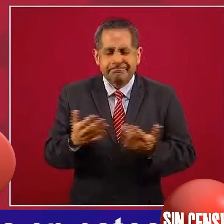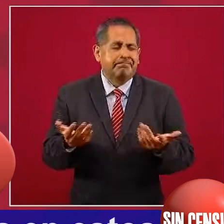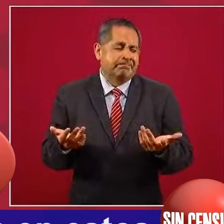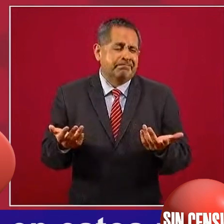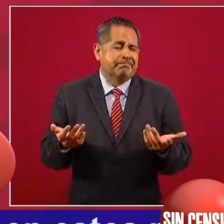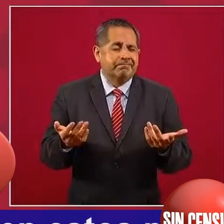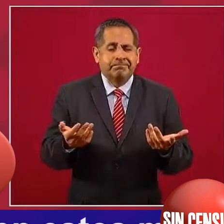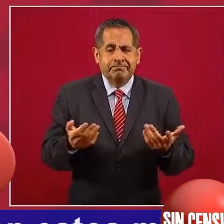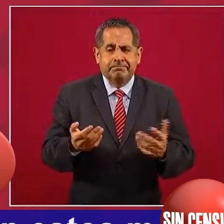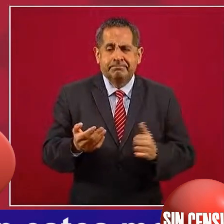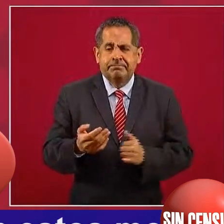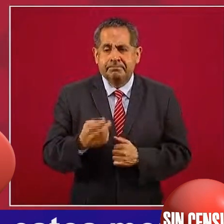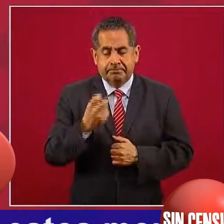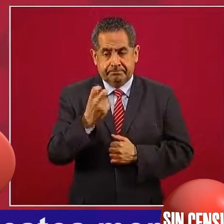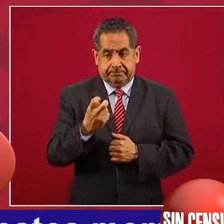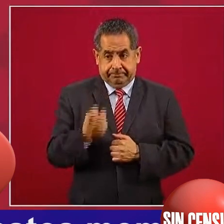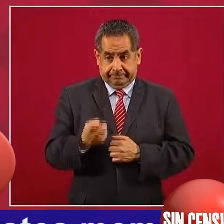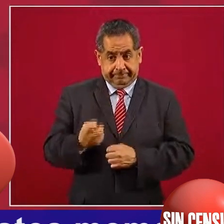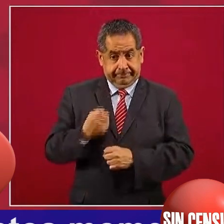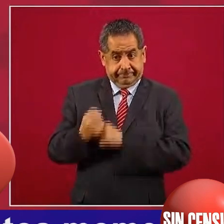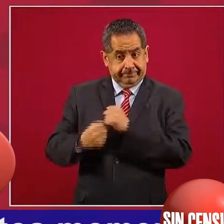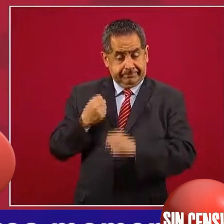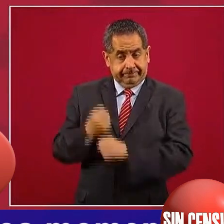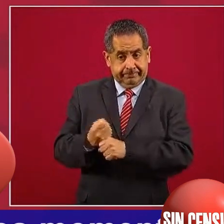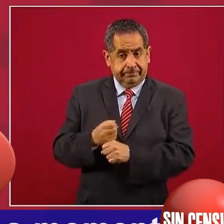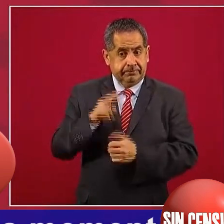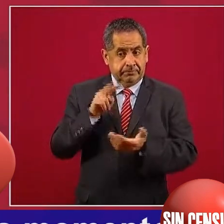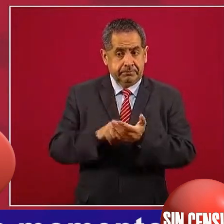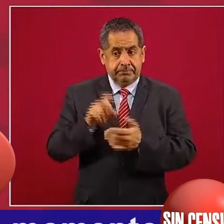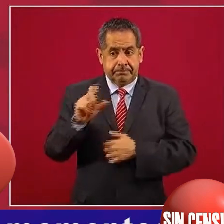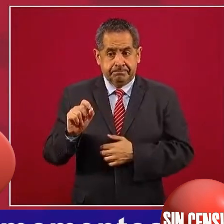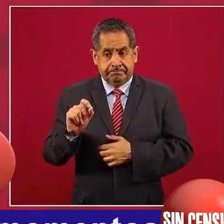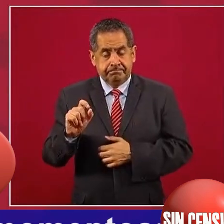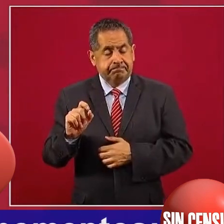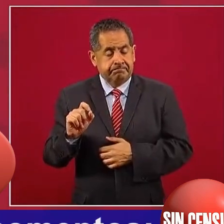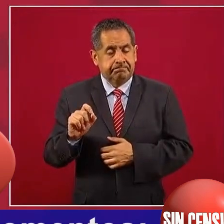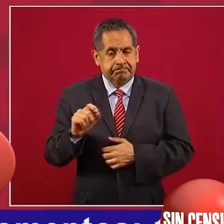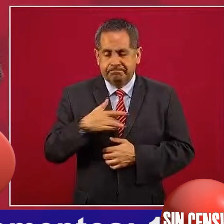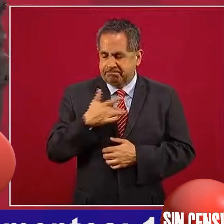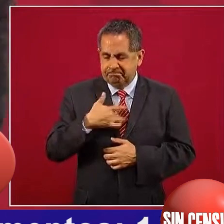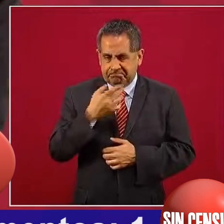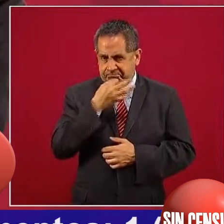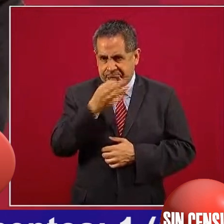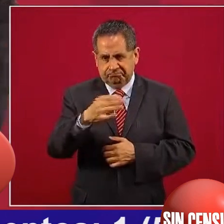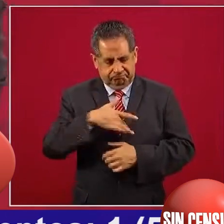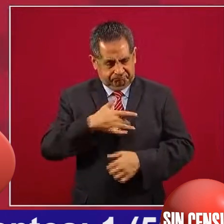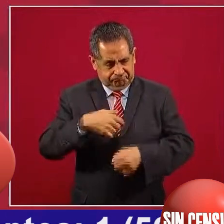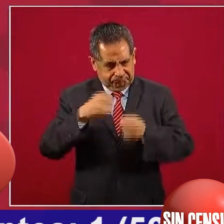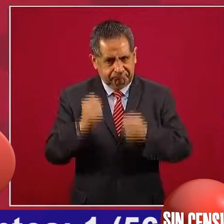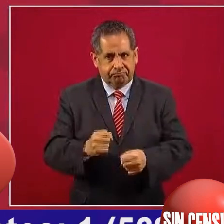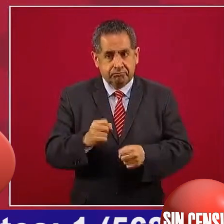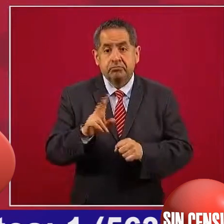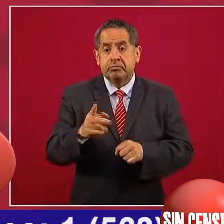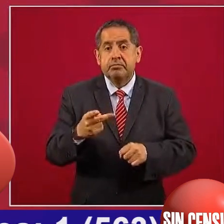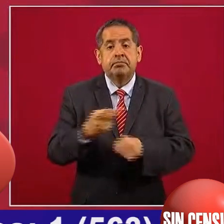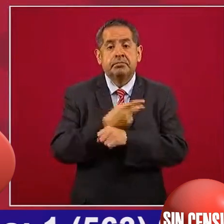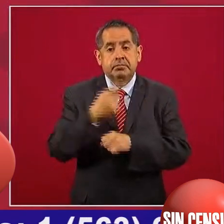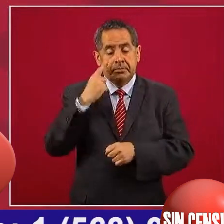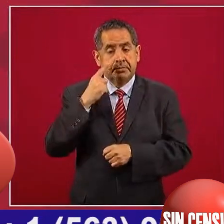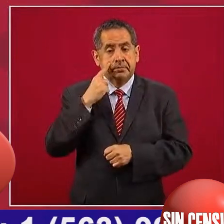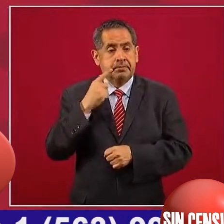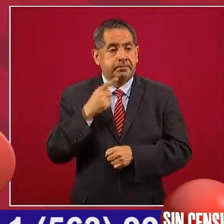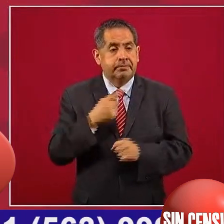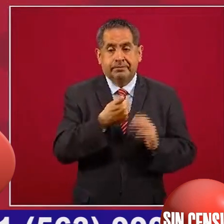Entonces, este año puedo garantizar, porque ya sucedió en el